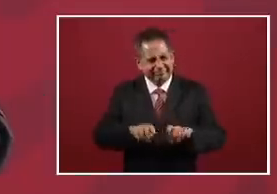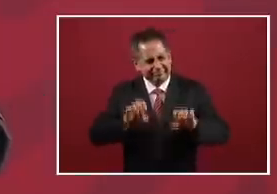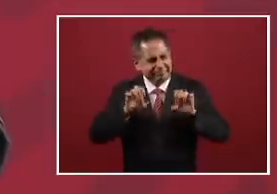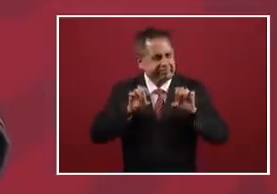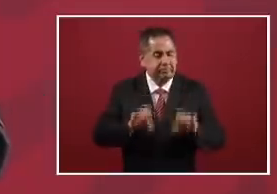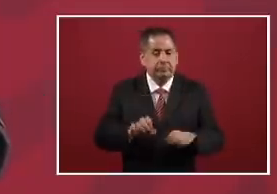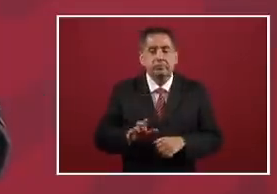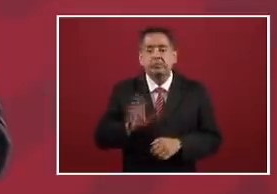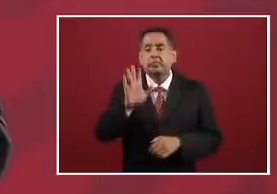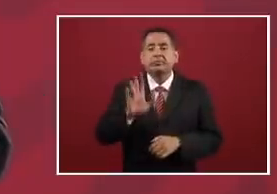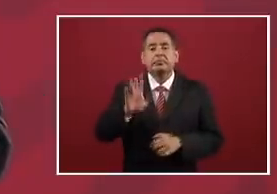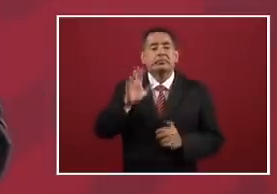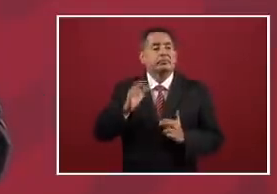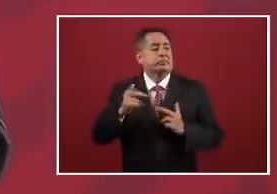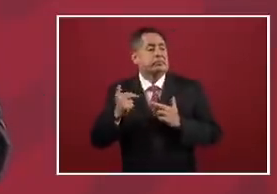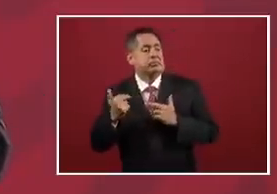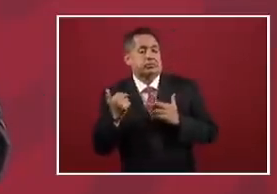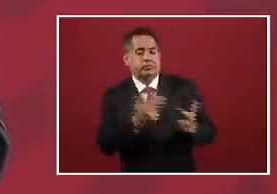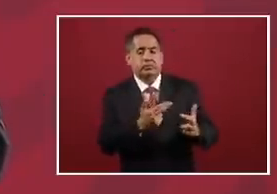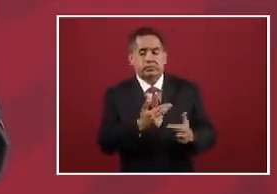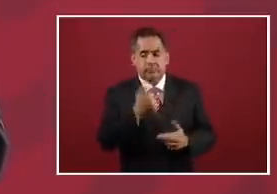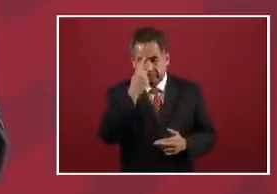regalo,